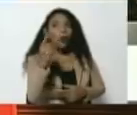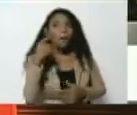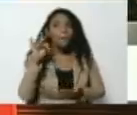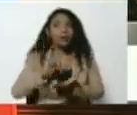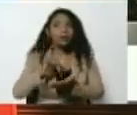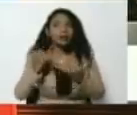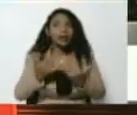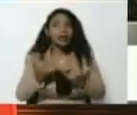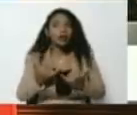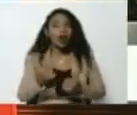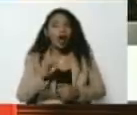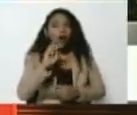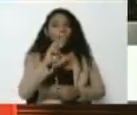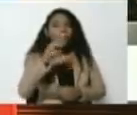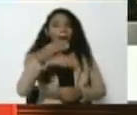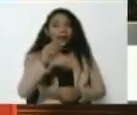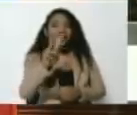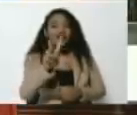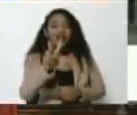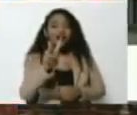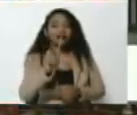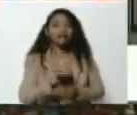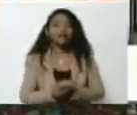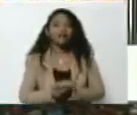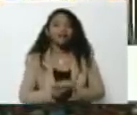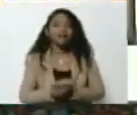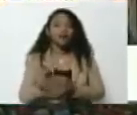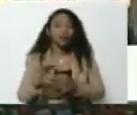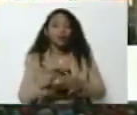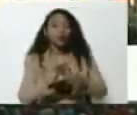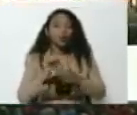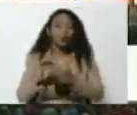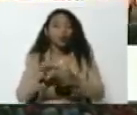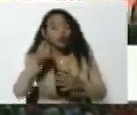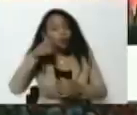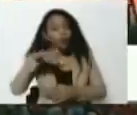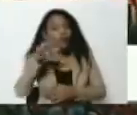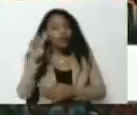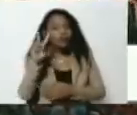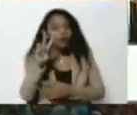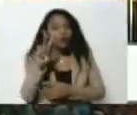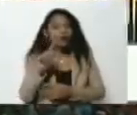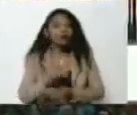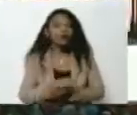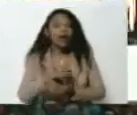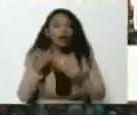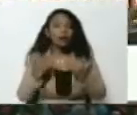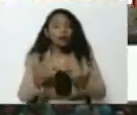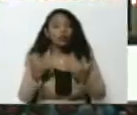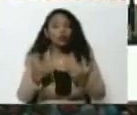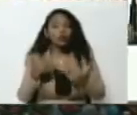la UPB, Unidad del Pueblo de Venezuela de Lina Ron, presente,